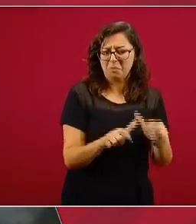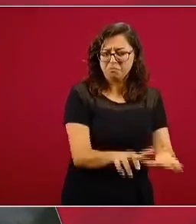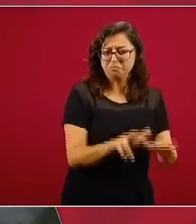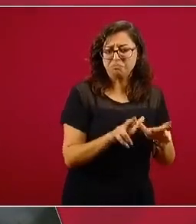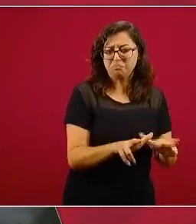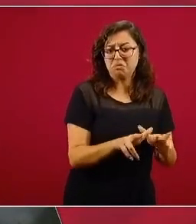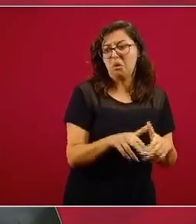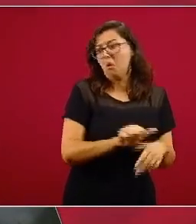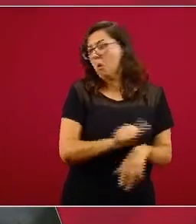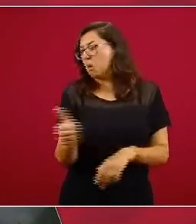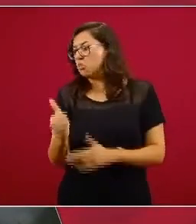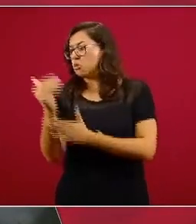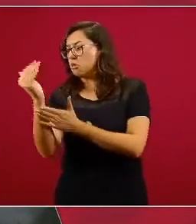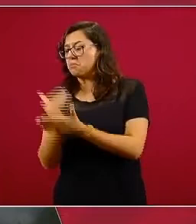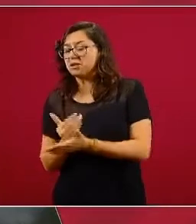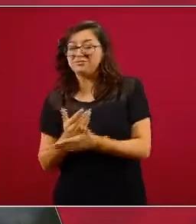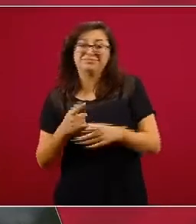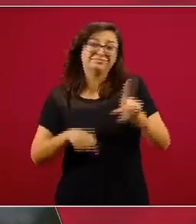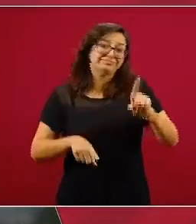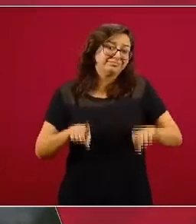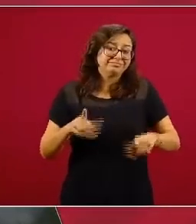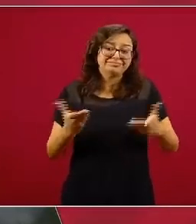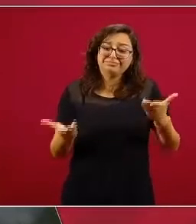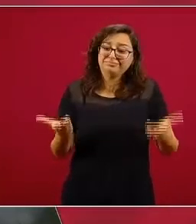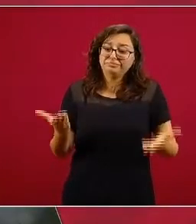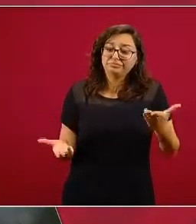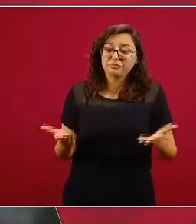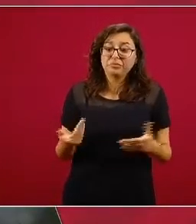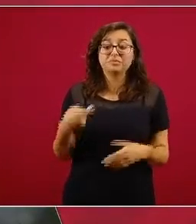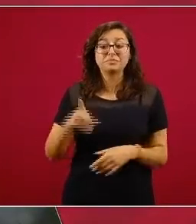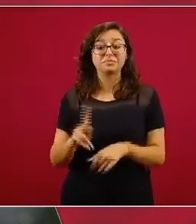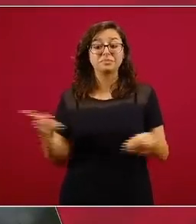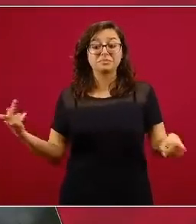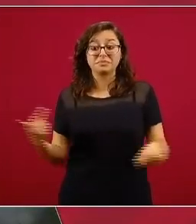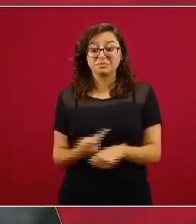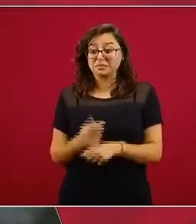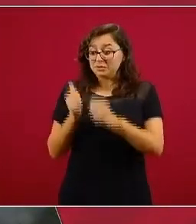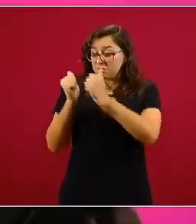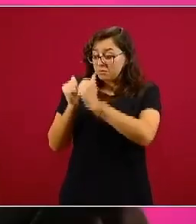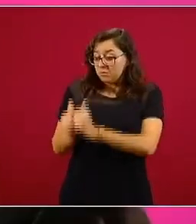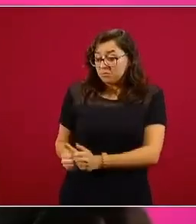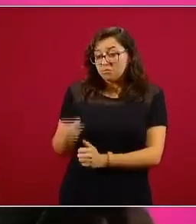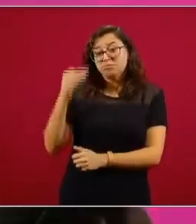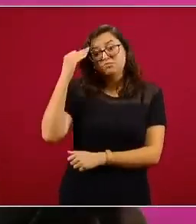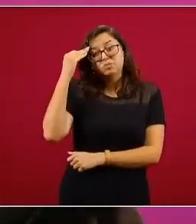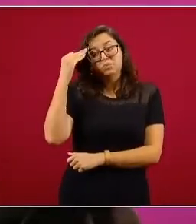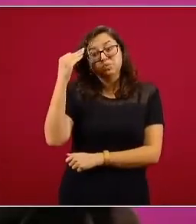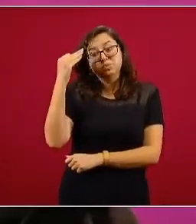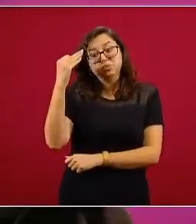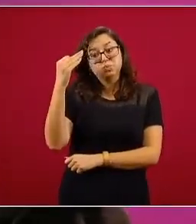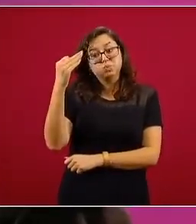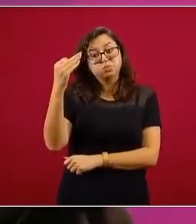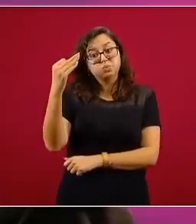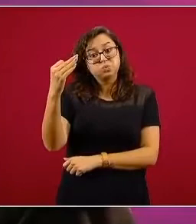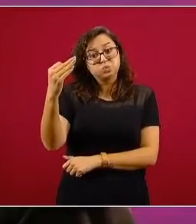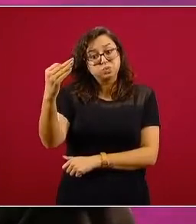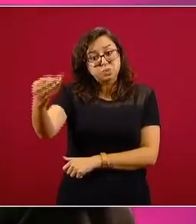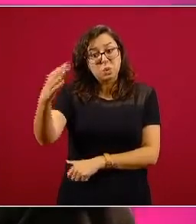diferente. Pero en general, entre más prolongado sea el confinamiento, más grande y más